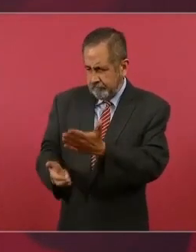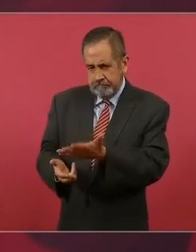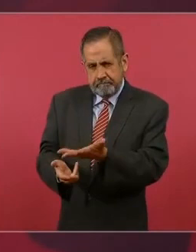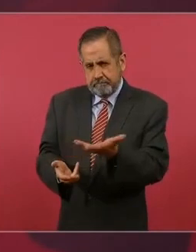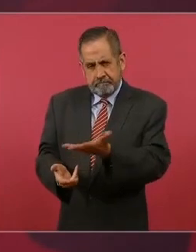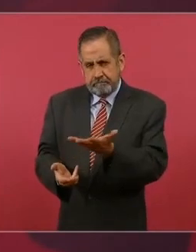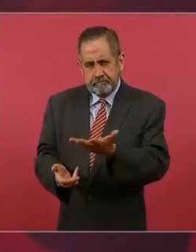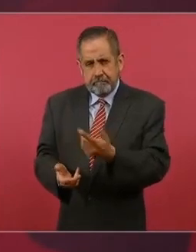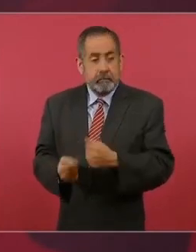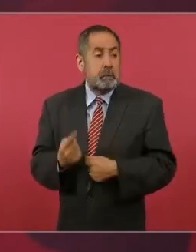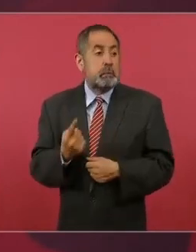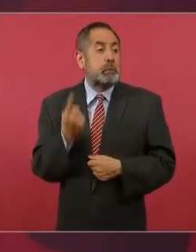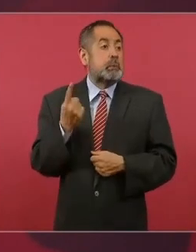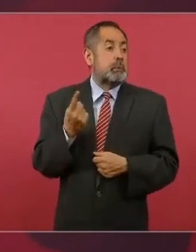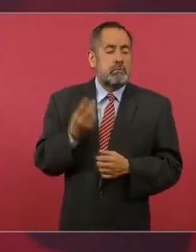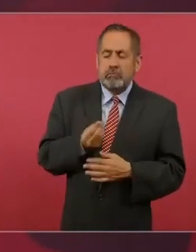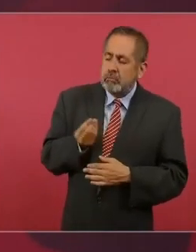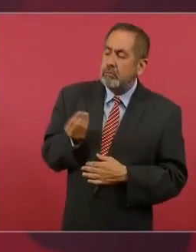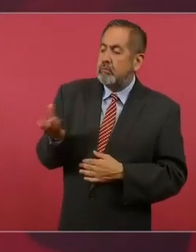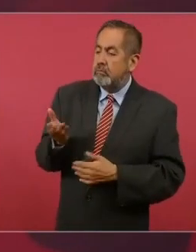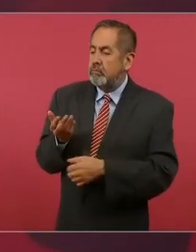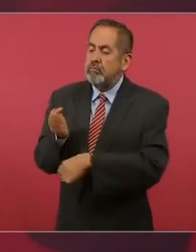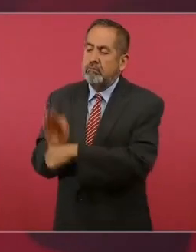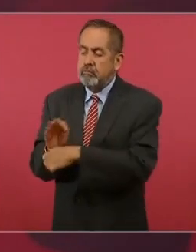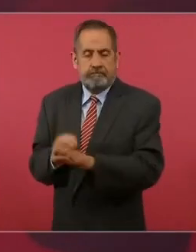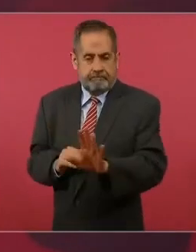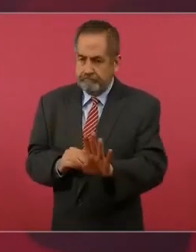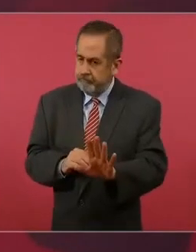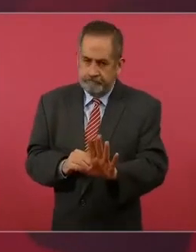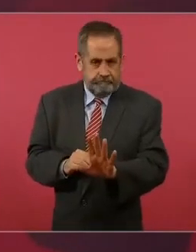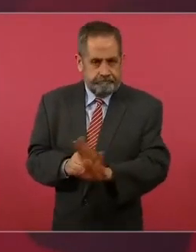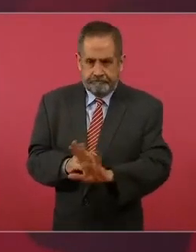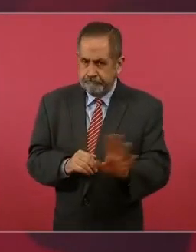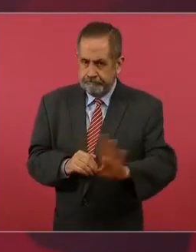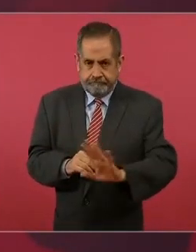por hacer una excepción, pues no,